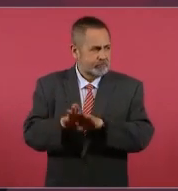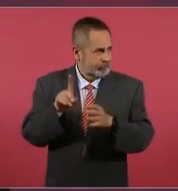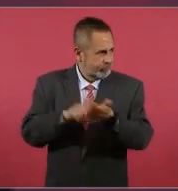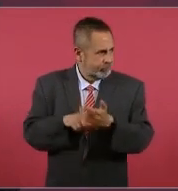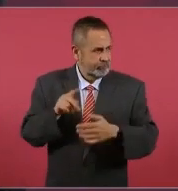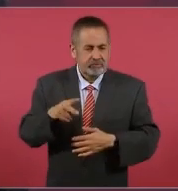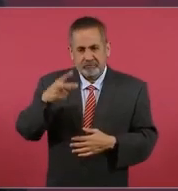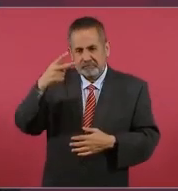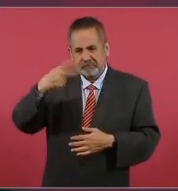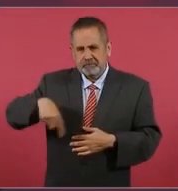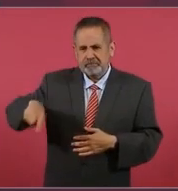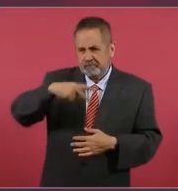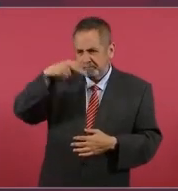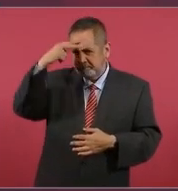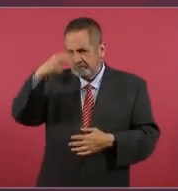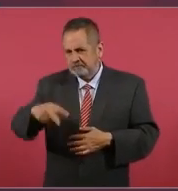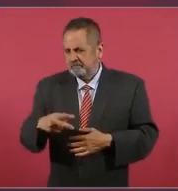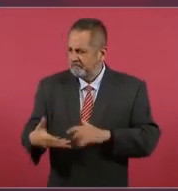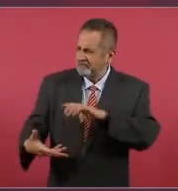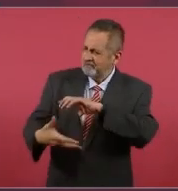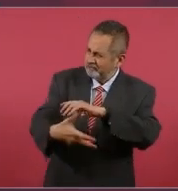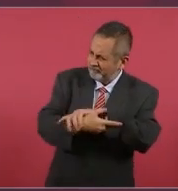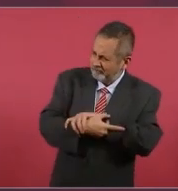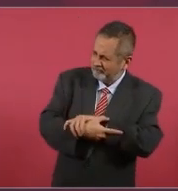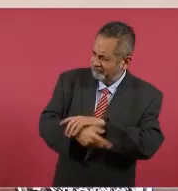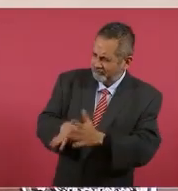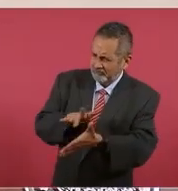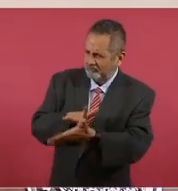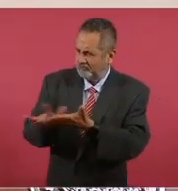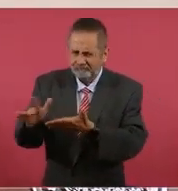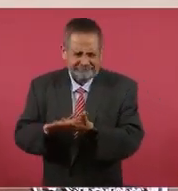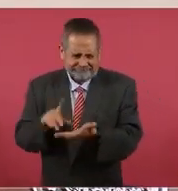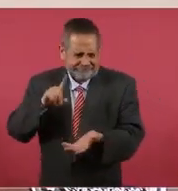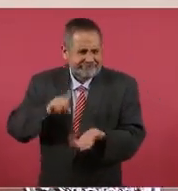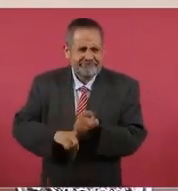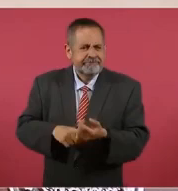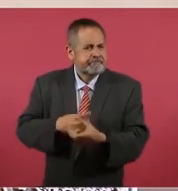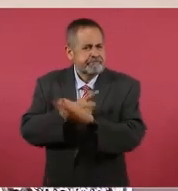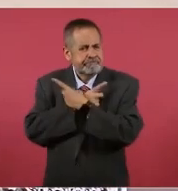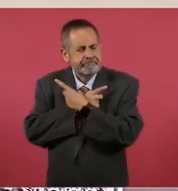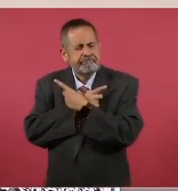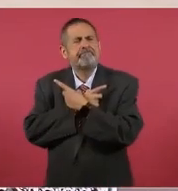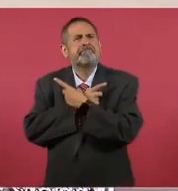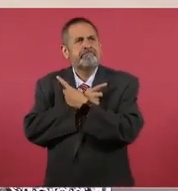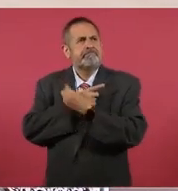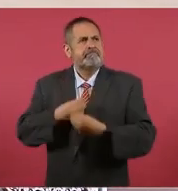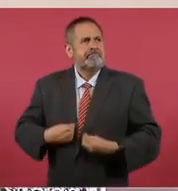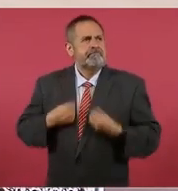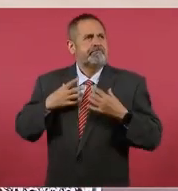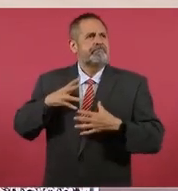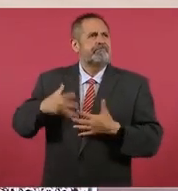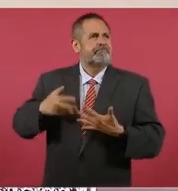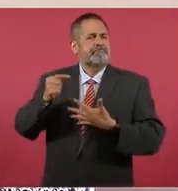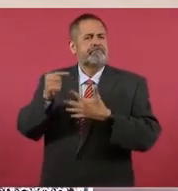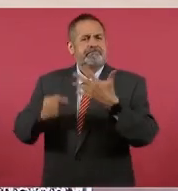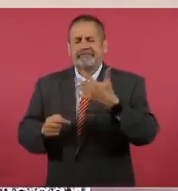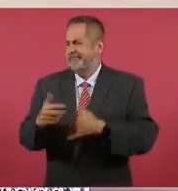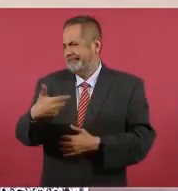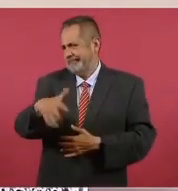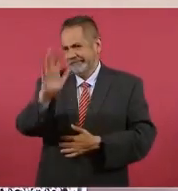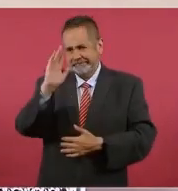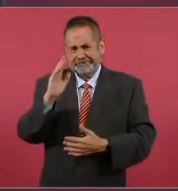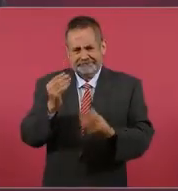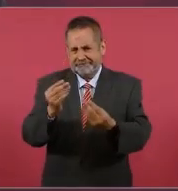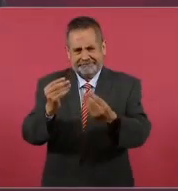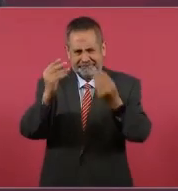Somos los mexicanos muy fraternos, tenemos muchos valores, muchos valores. Entonces, no